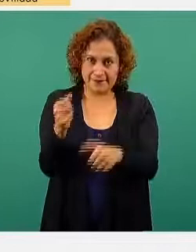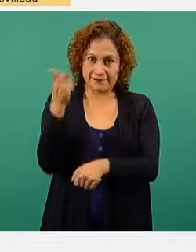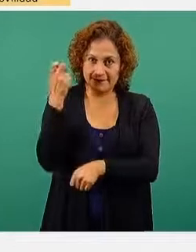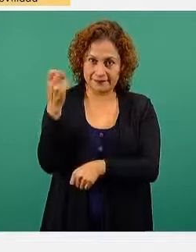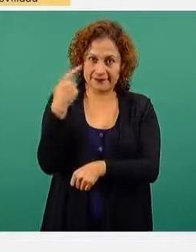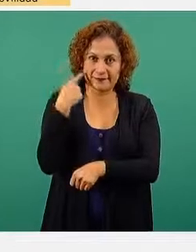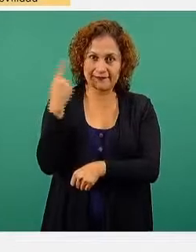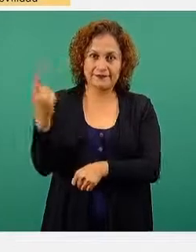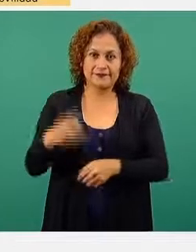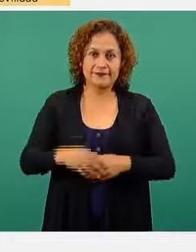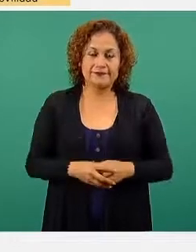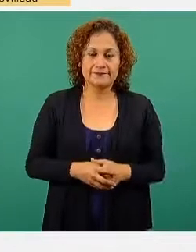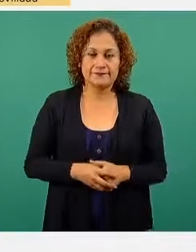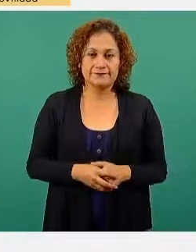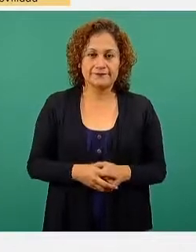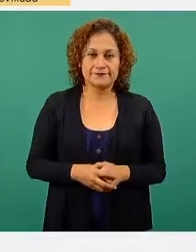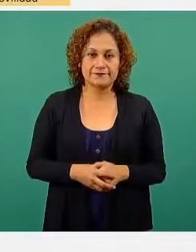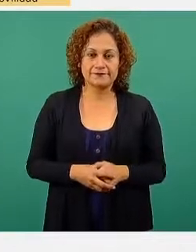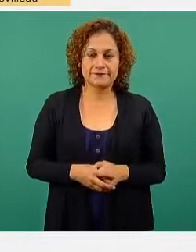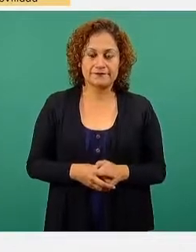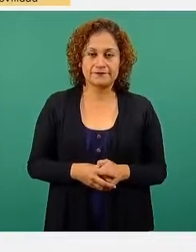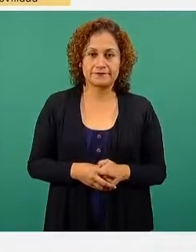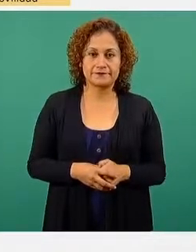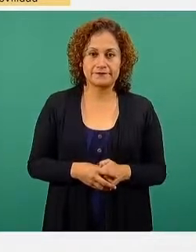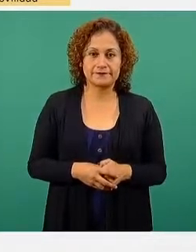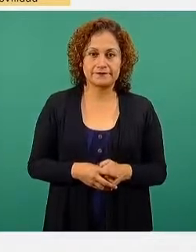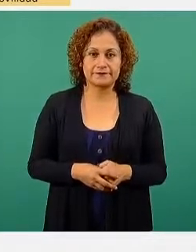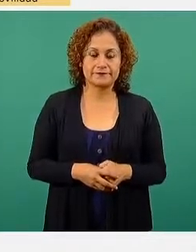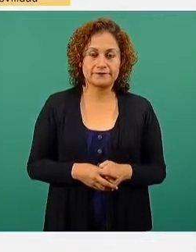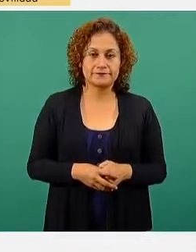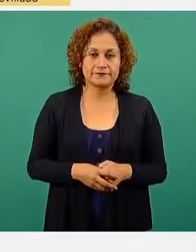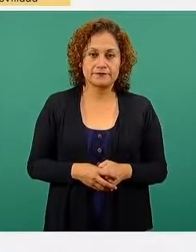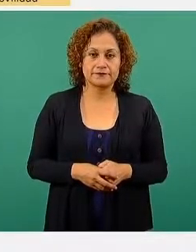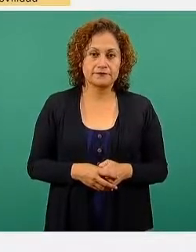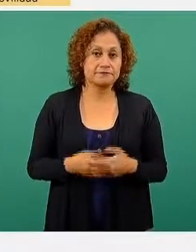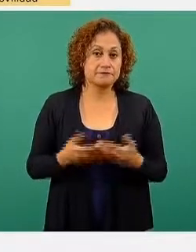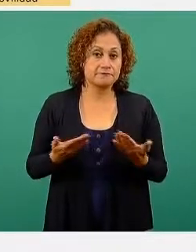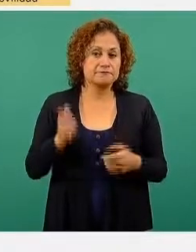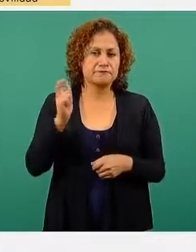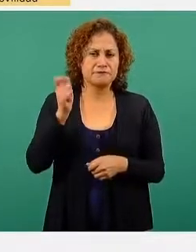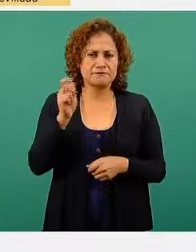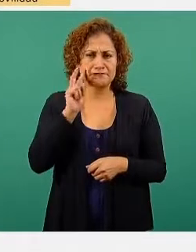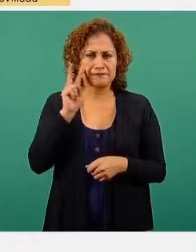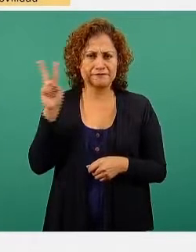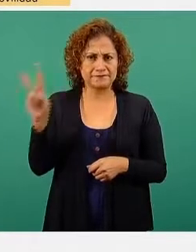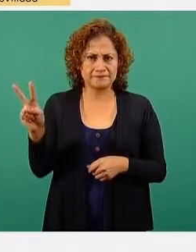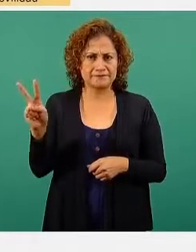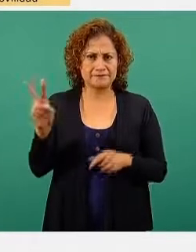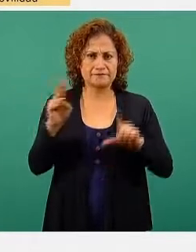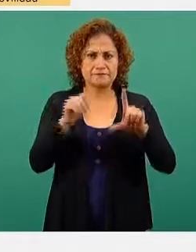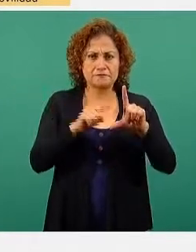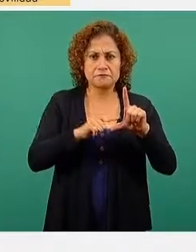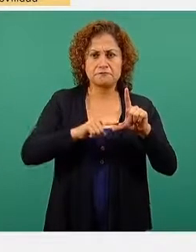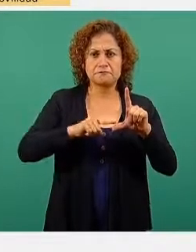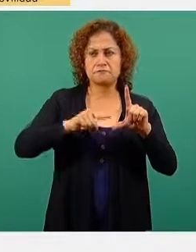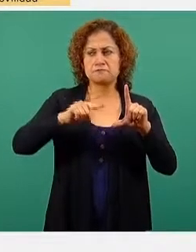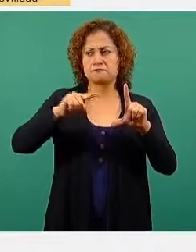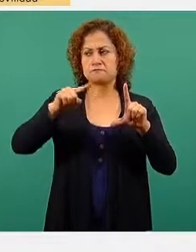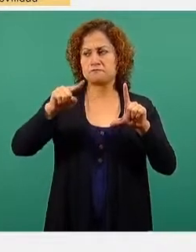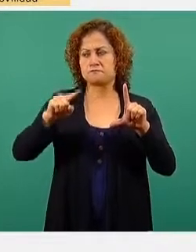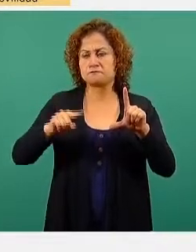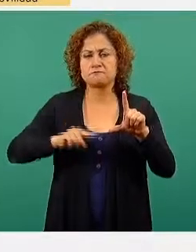gráfica, es que es una curva muy sui generis,